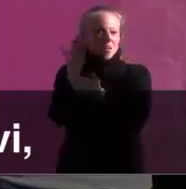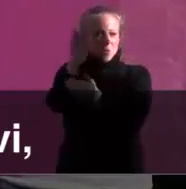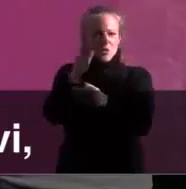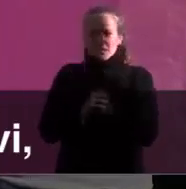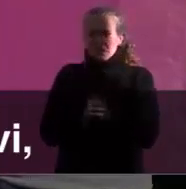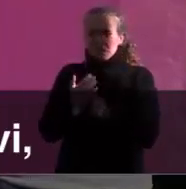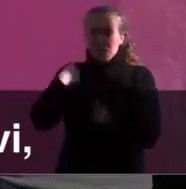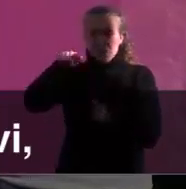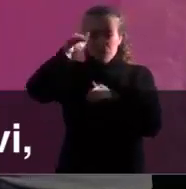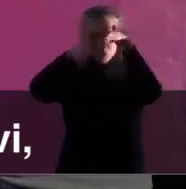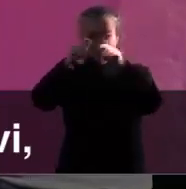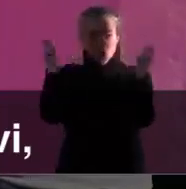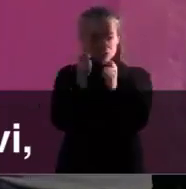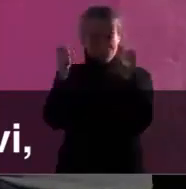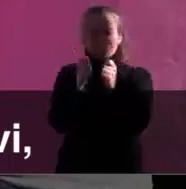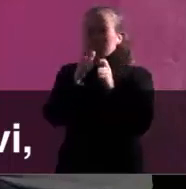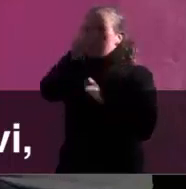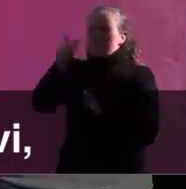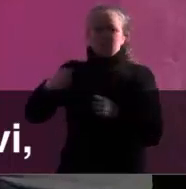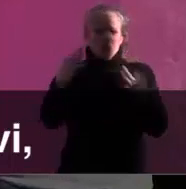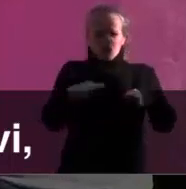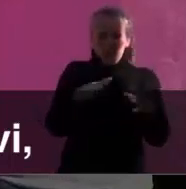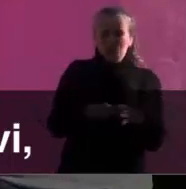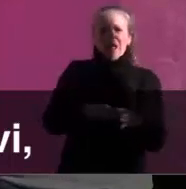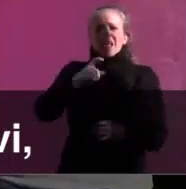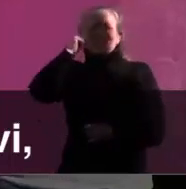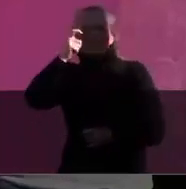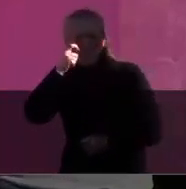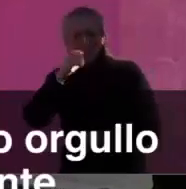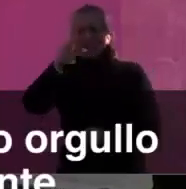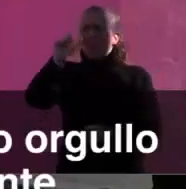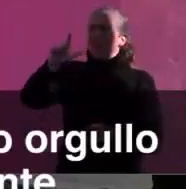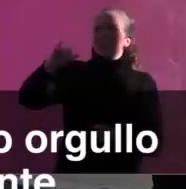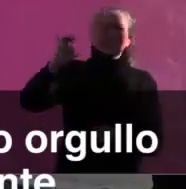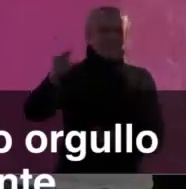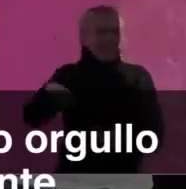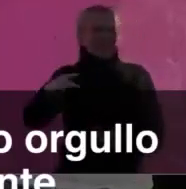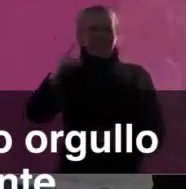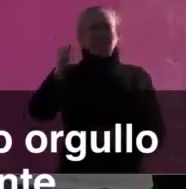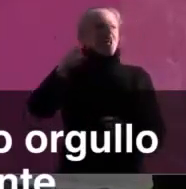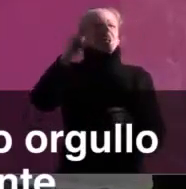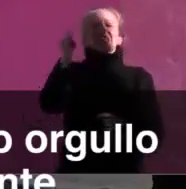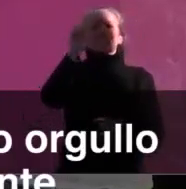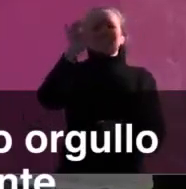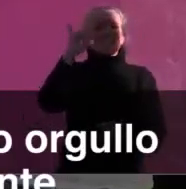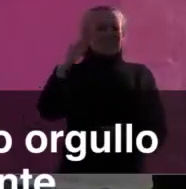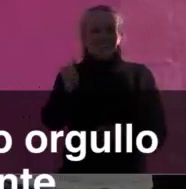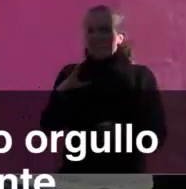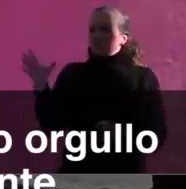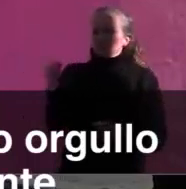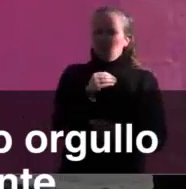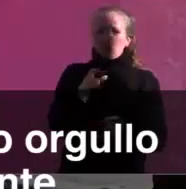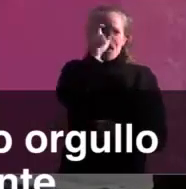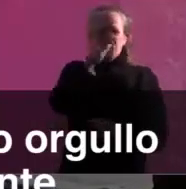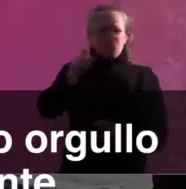por gente común, como Xavi, como Lisenda, como Jessica, pero por gente común también, que con mucho orgullo quiero